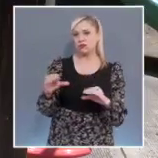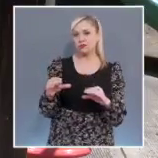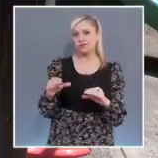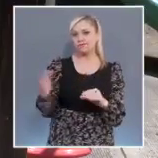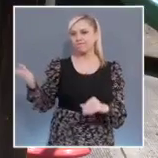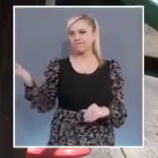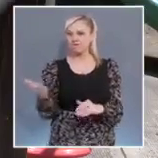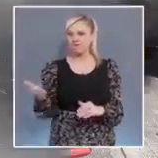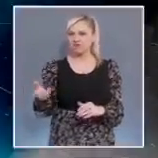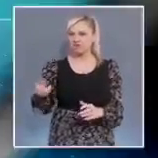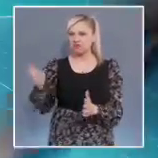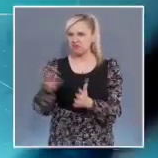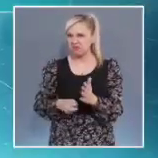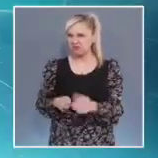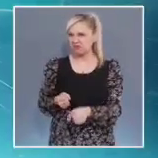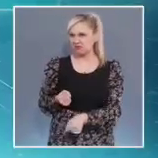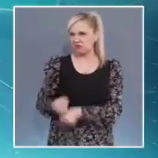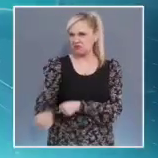UNICEF.